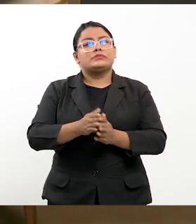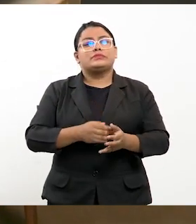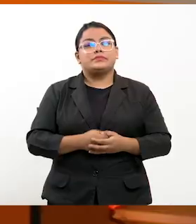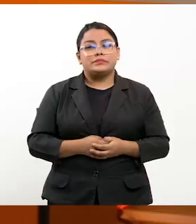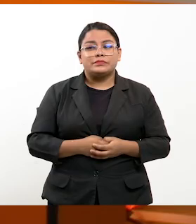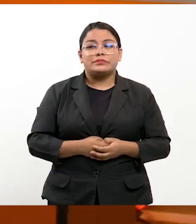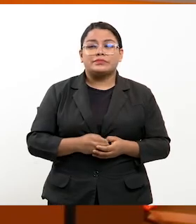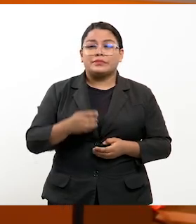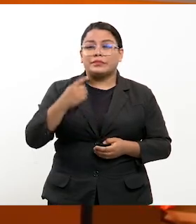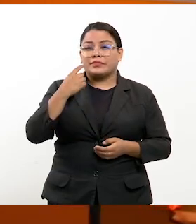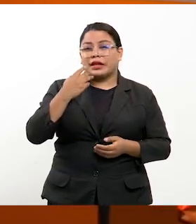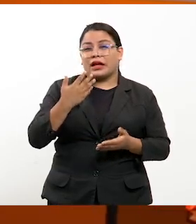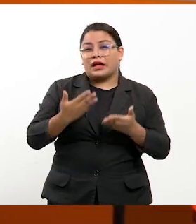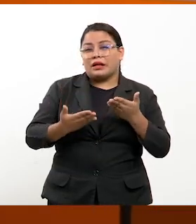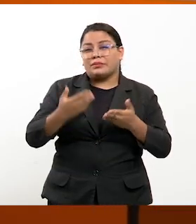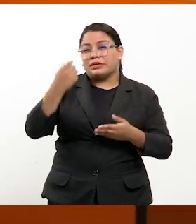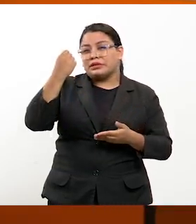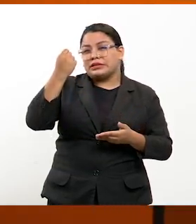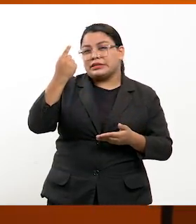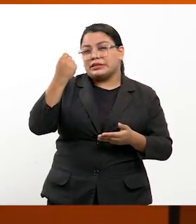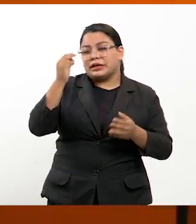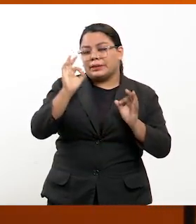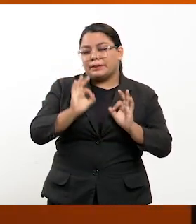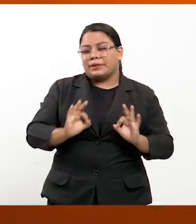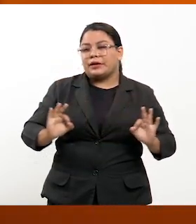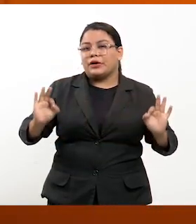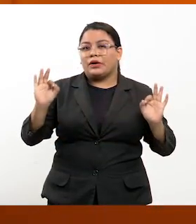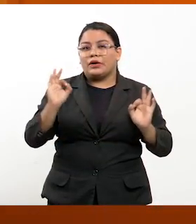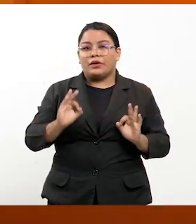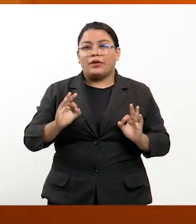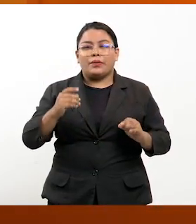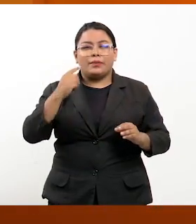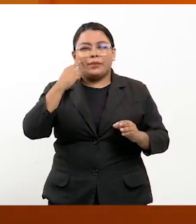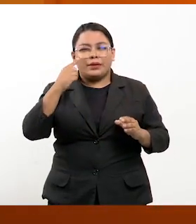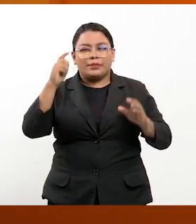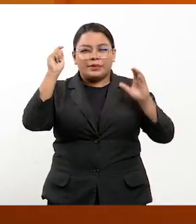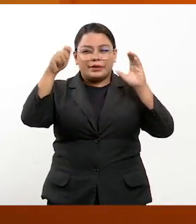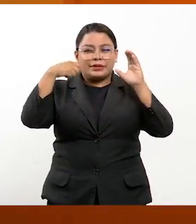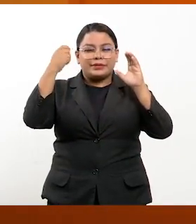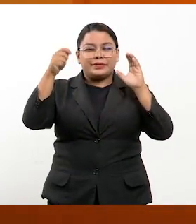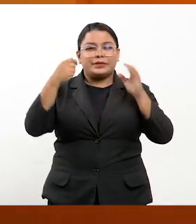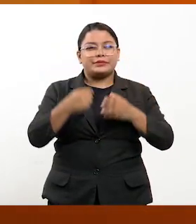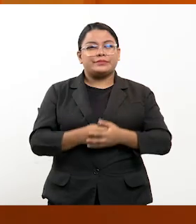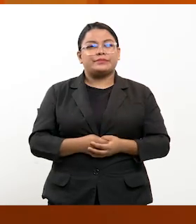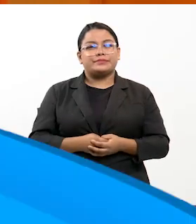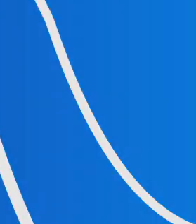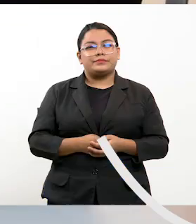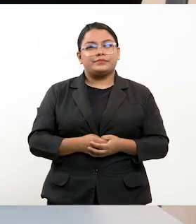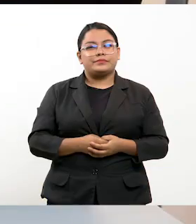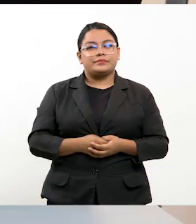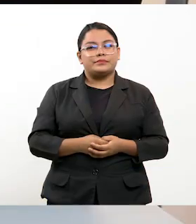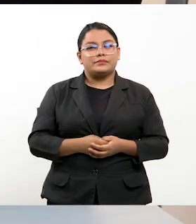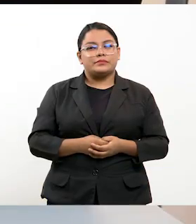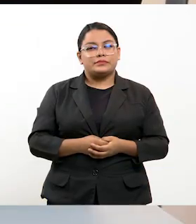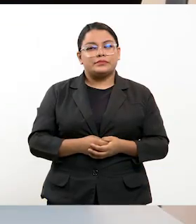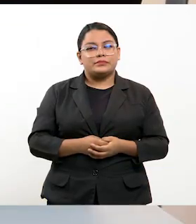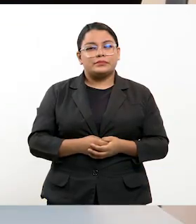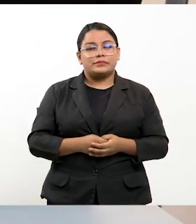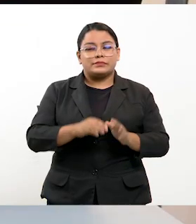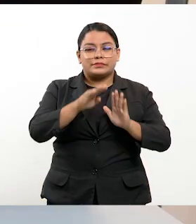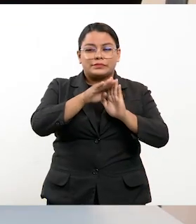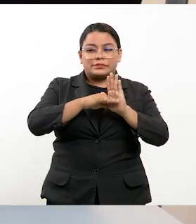Marlene, así que ¿qué le parece si para comprender de mejor forma lo que nos menciona, vemos el siguiente video? En las